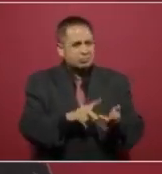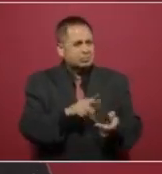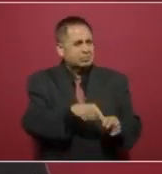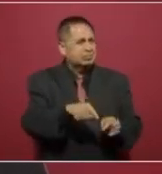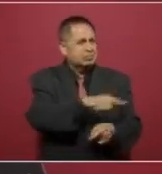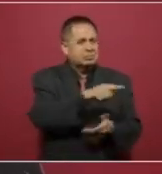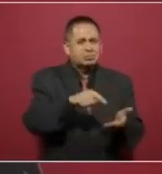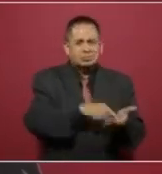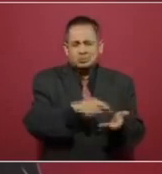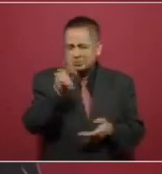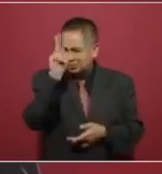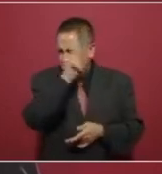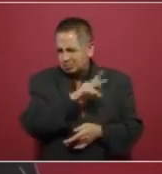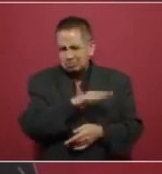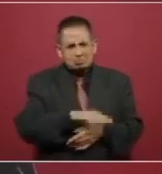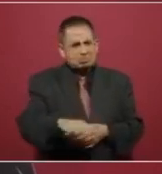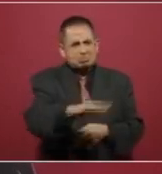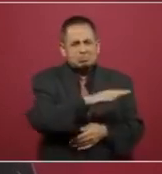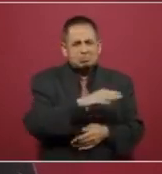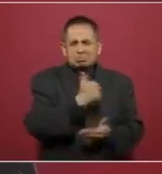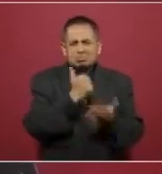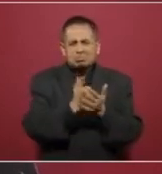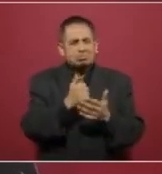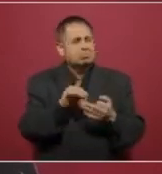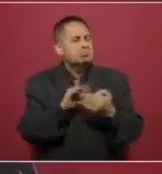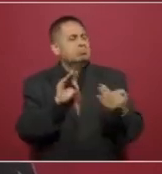sitio del Valle de México,